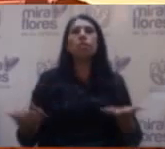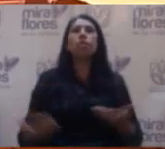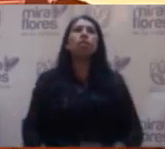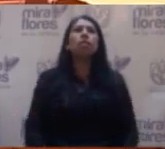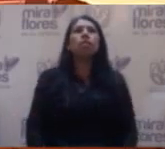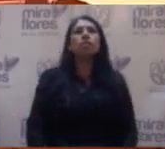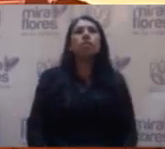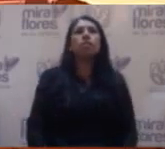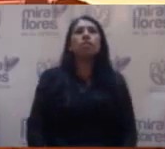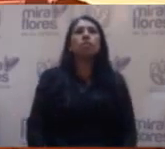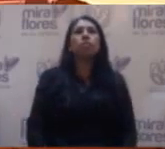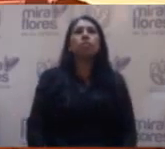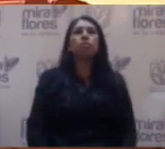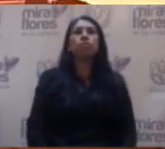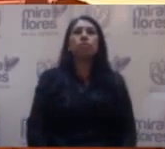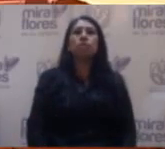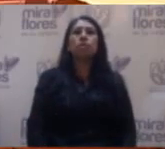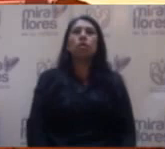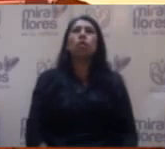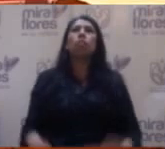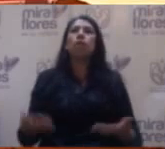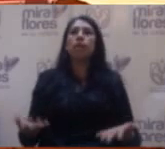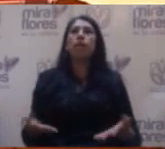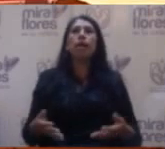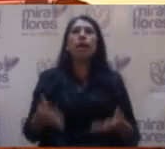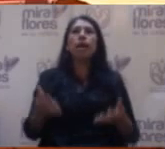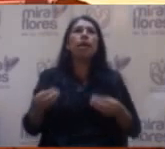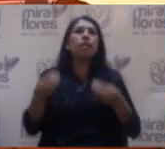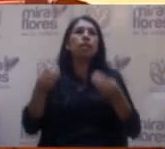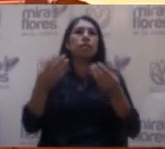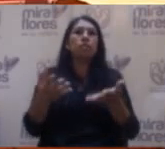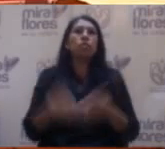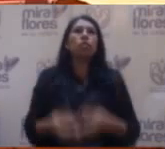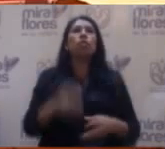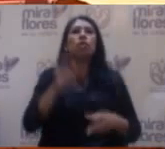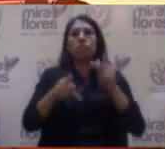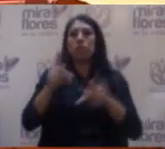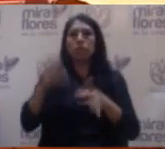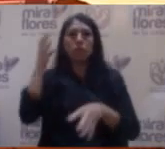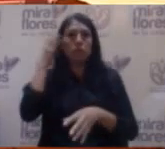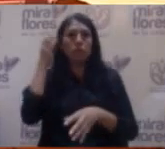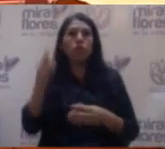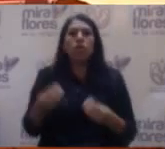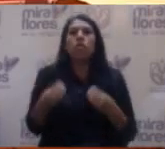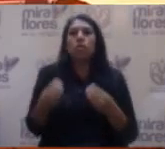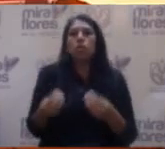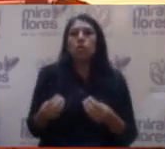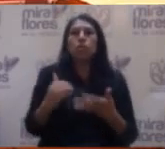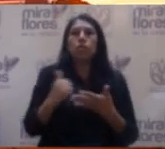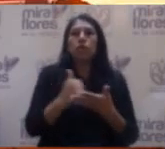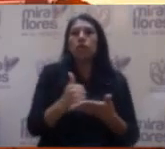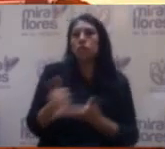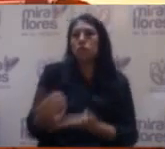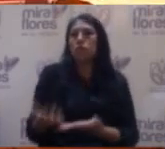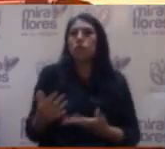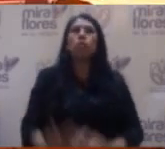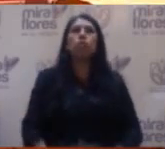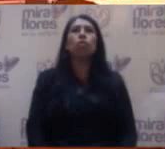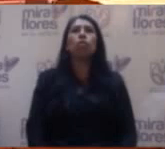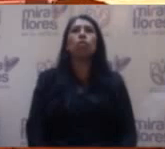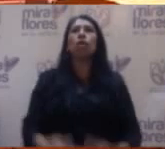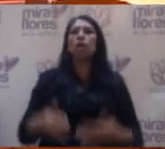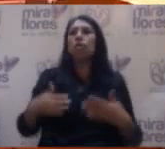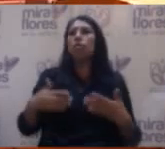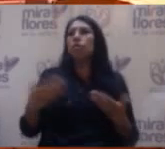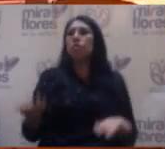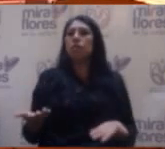también a disposición de los ciudadanos, y cómo esto viene ayudando a tener una mejor calidad de